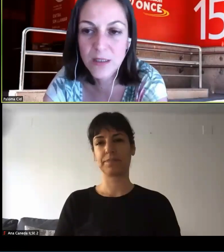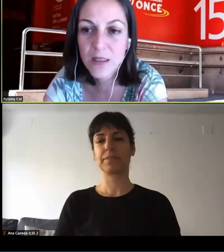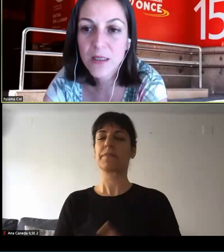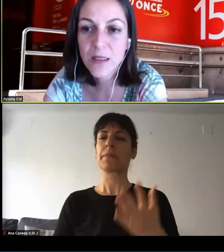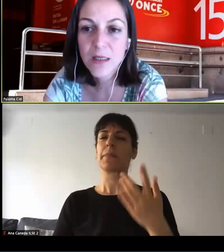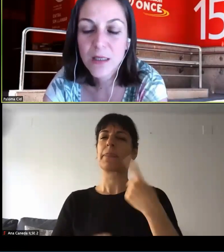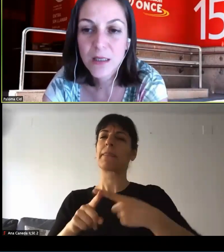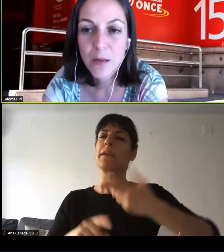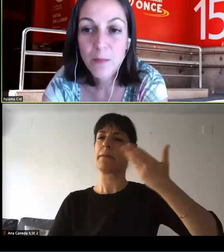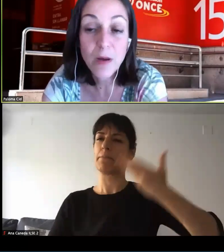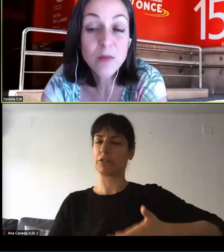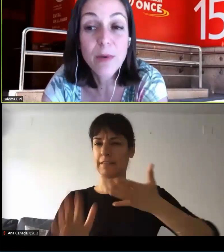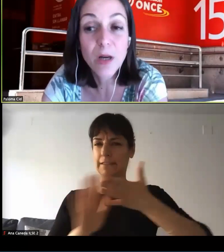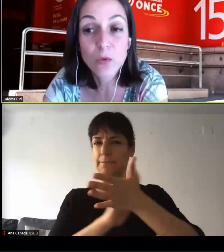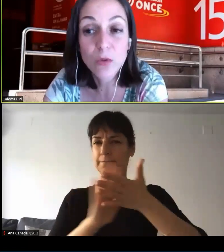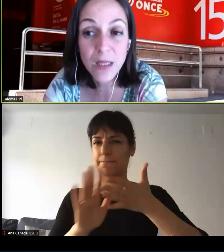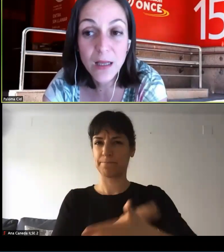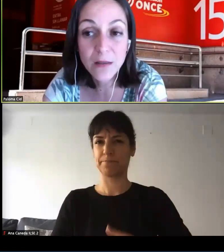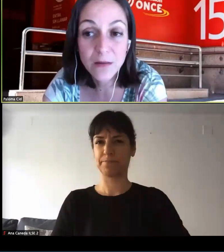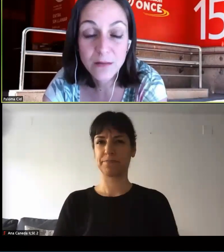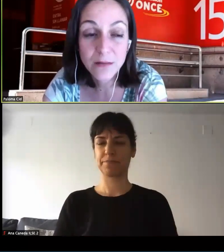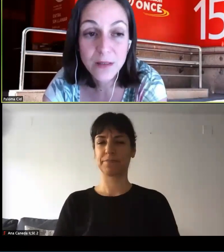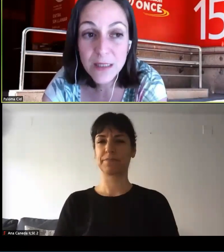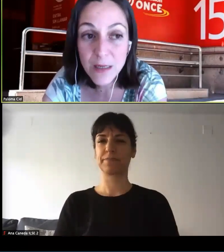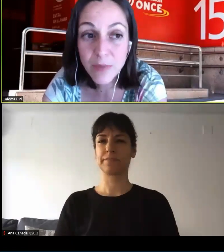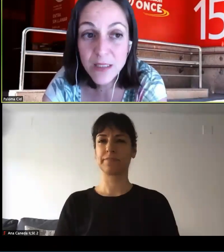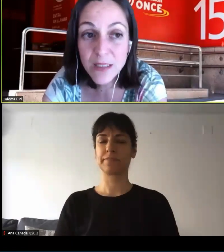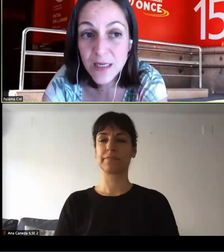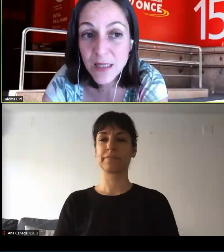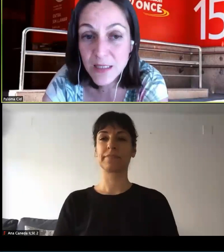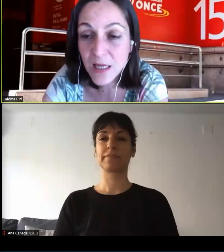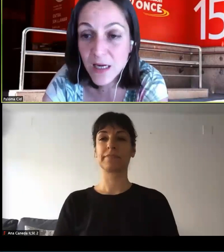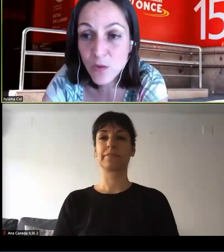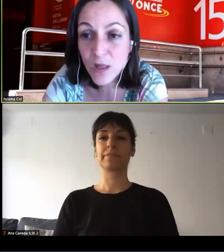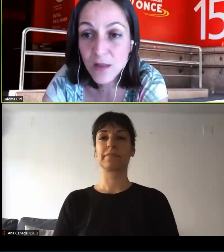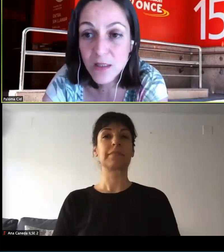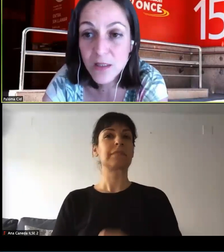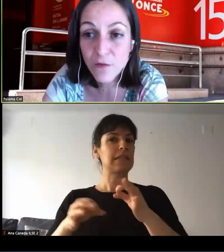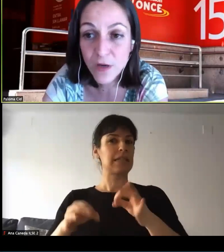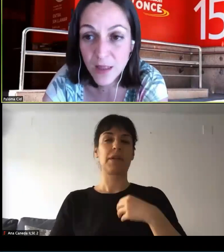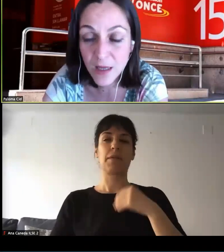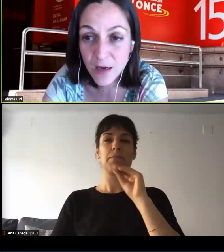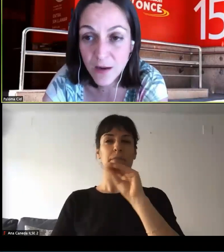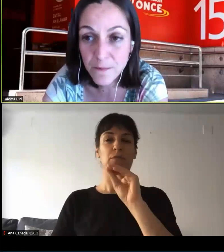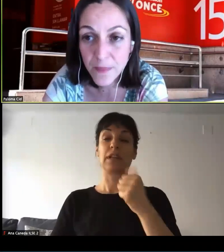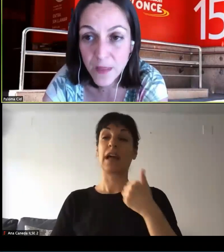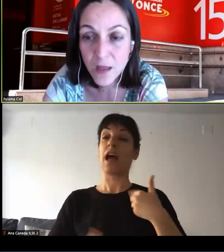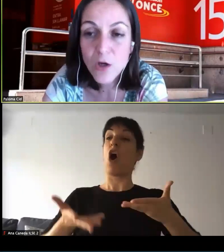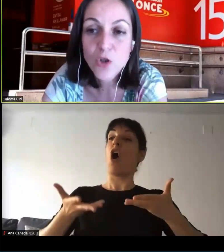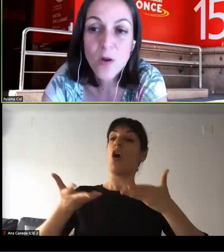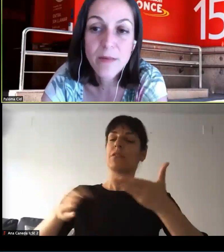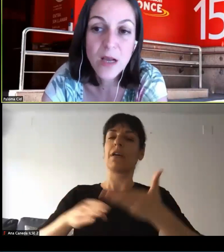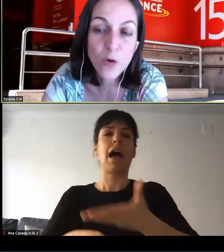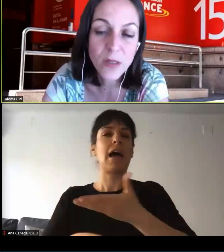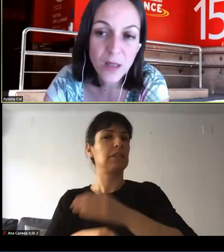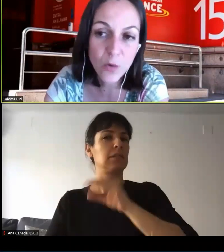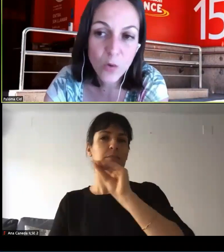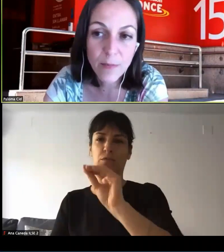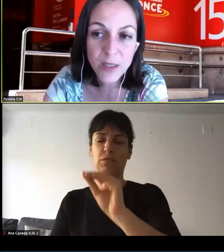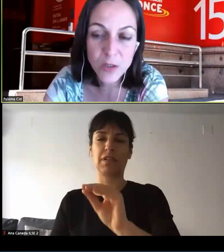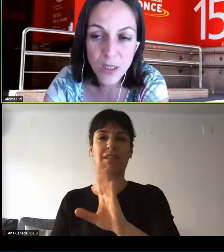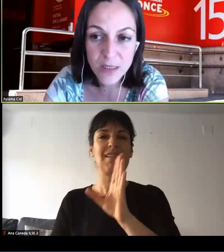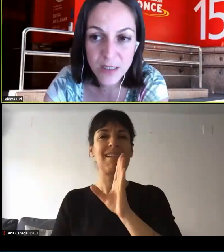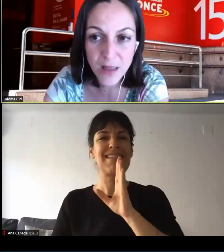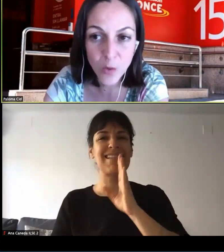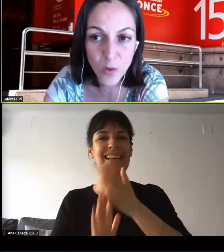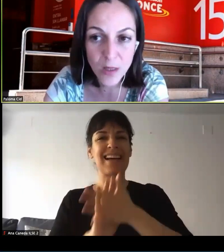importantes. Vamos a preguntar siempre si necesitan ayuda antes de ofrecerla. Os lo había comentado con la